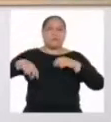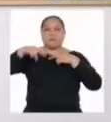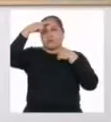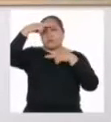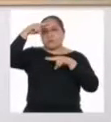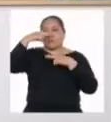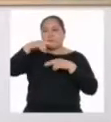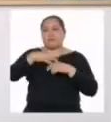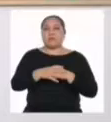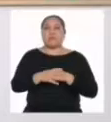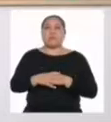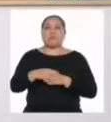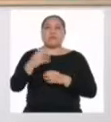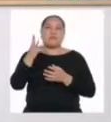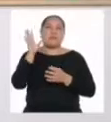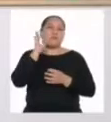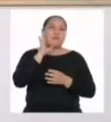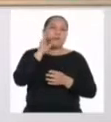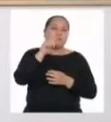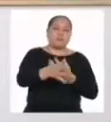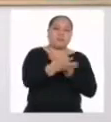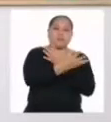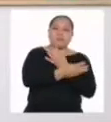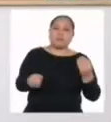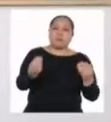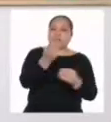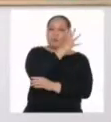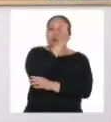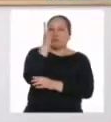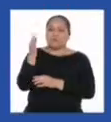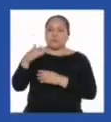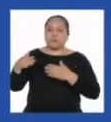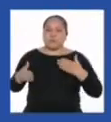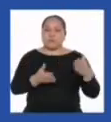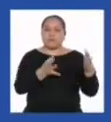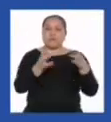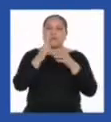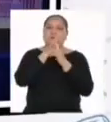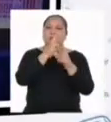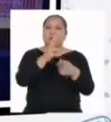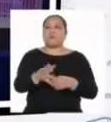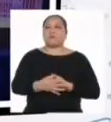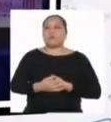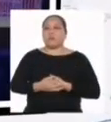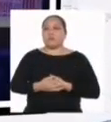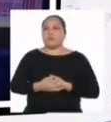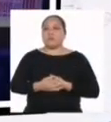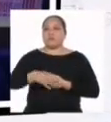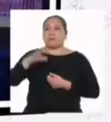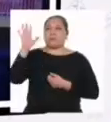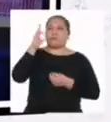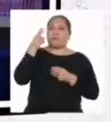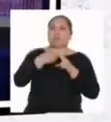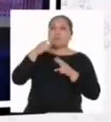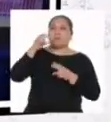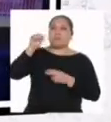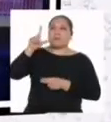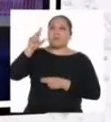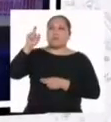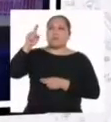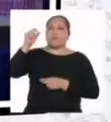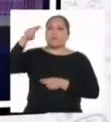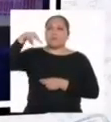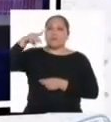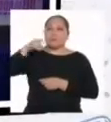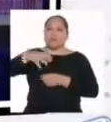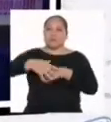de contaminación, destrucción del bosque y de los cauces de los ríos. Hola, mi nombre es Alexander